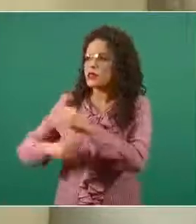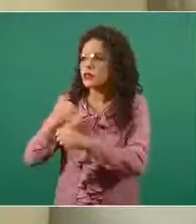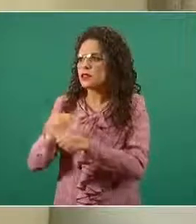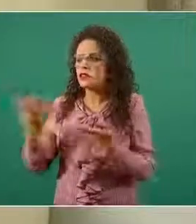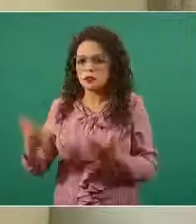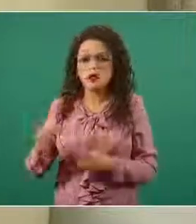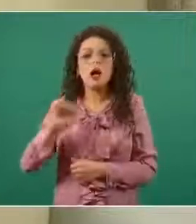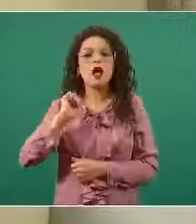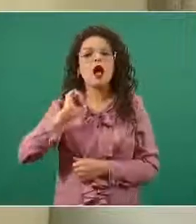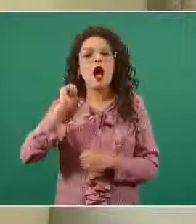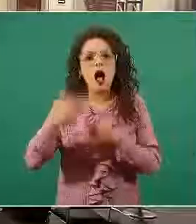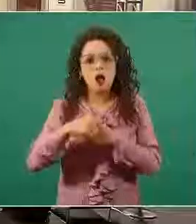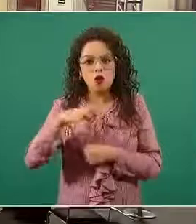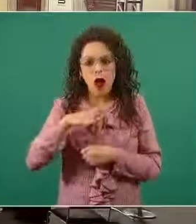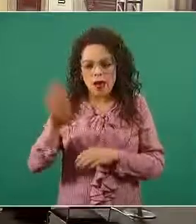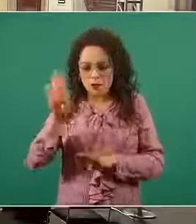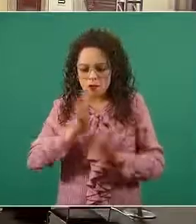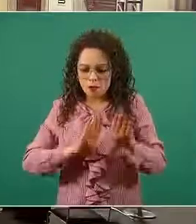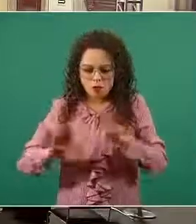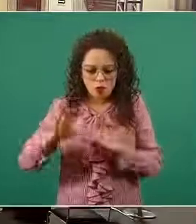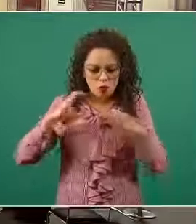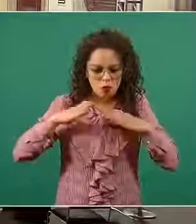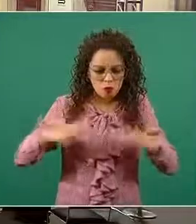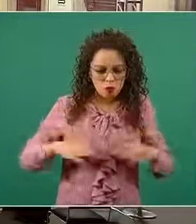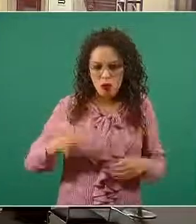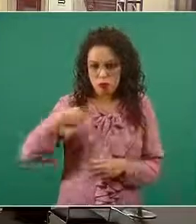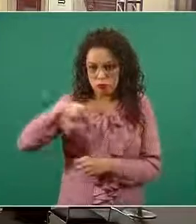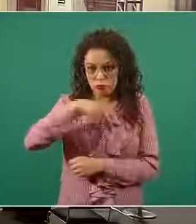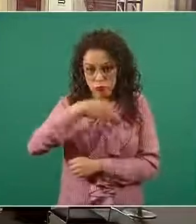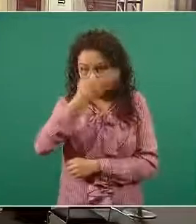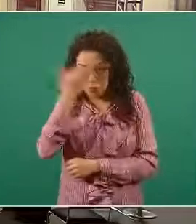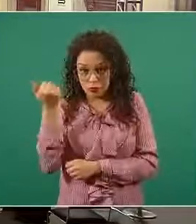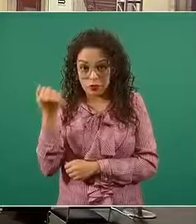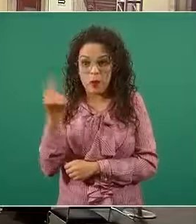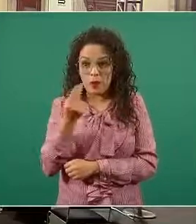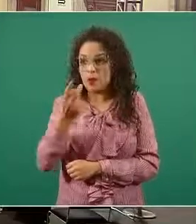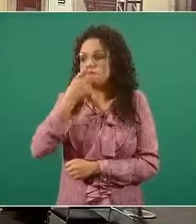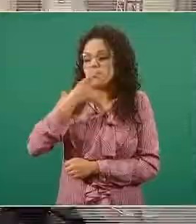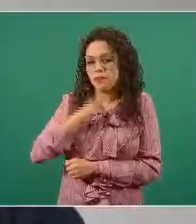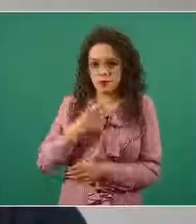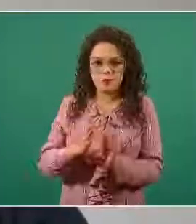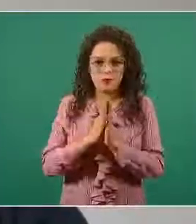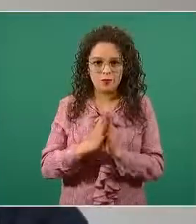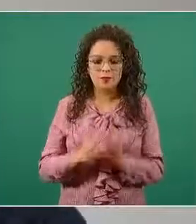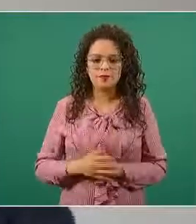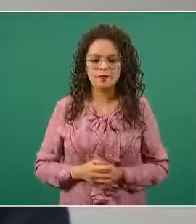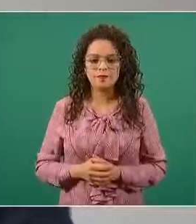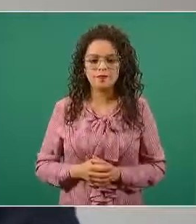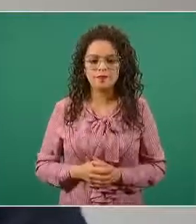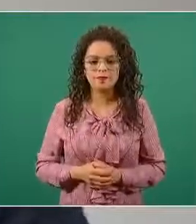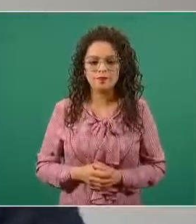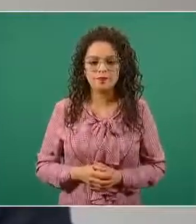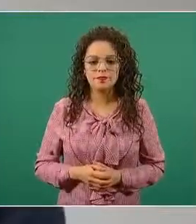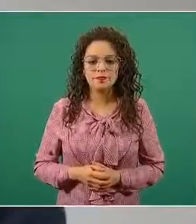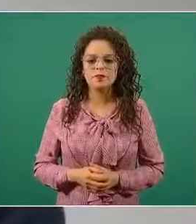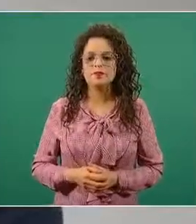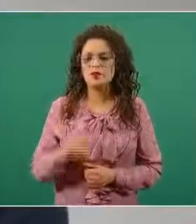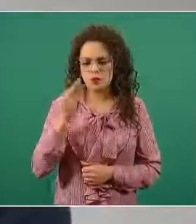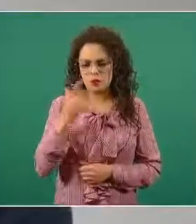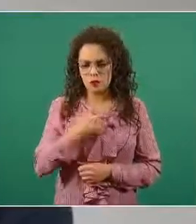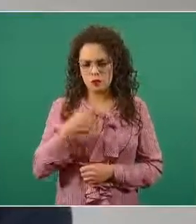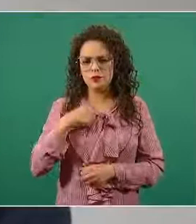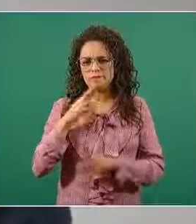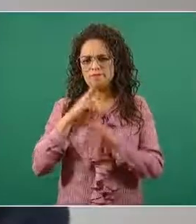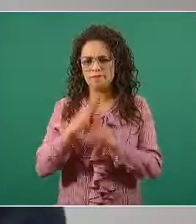que conocer? Gracias. Con mucho gusto. De hecho, como se ha comentado precisamente en conferencias